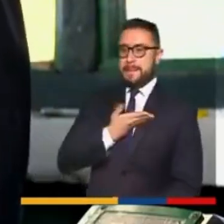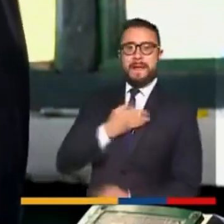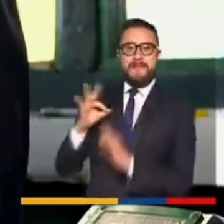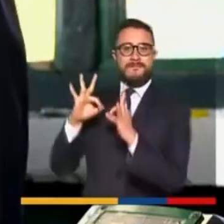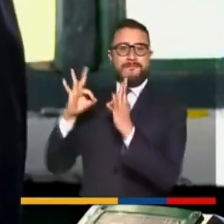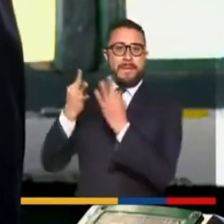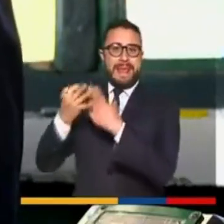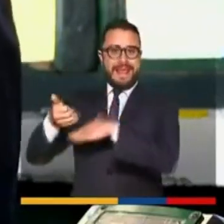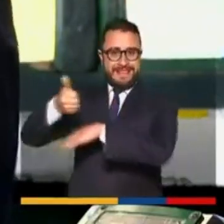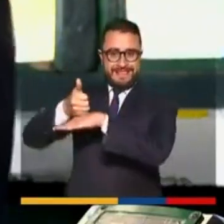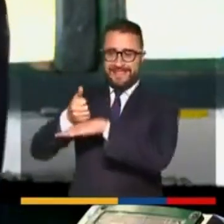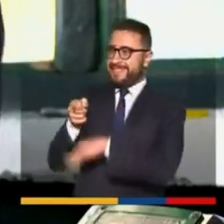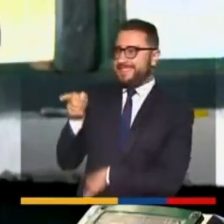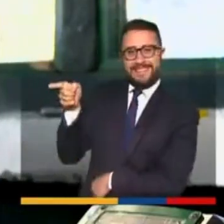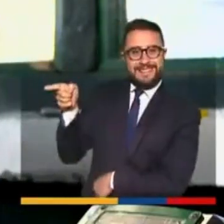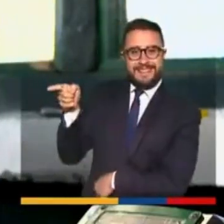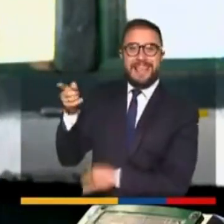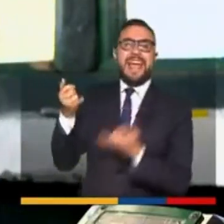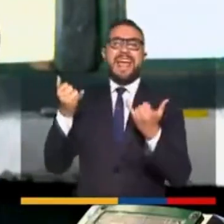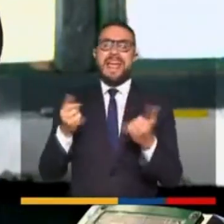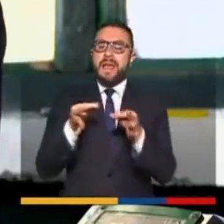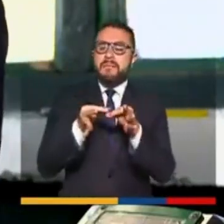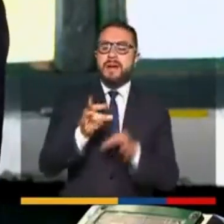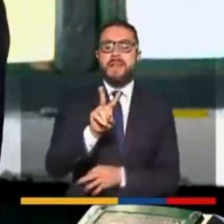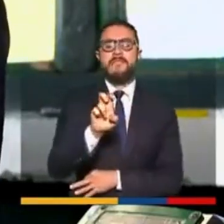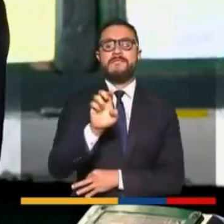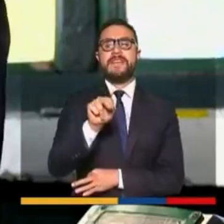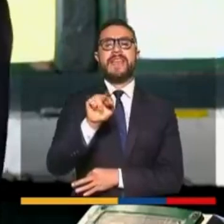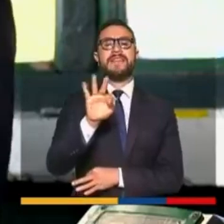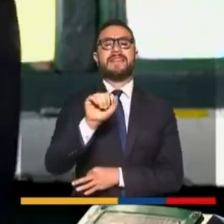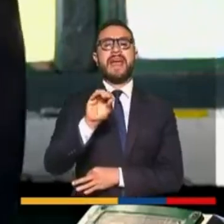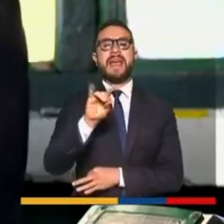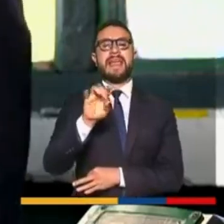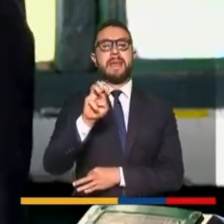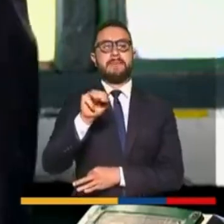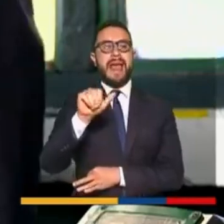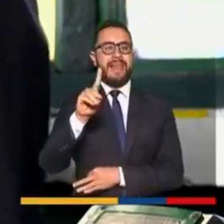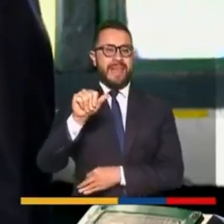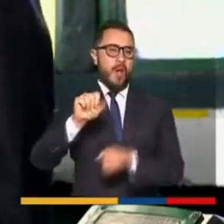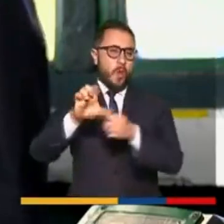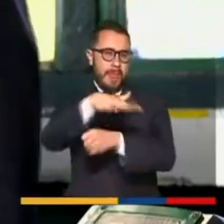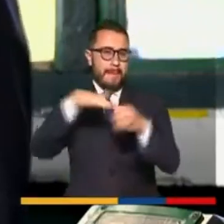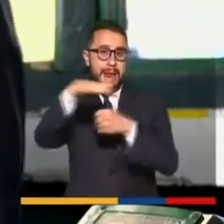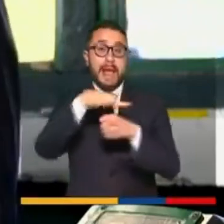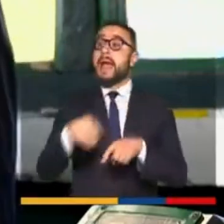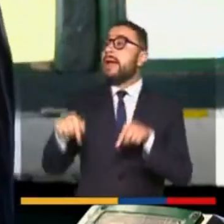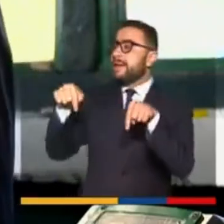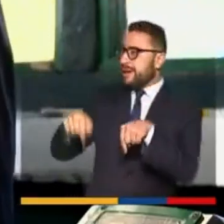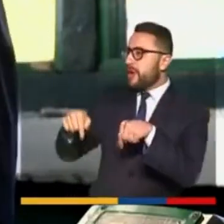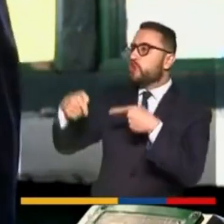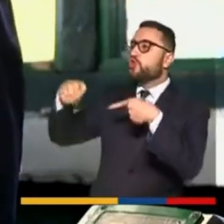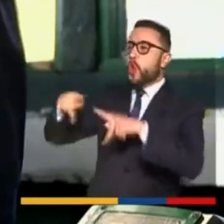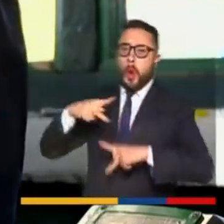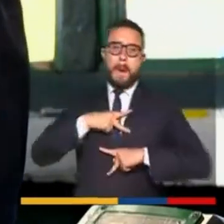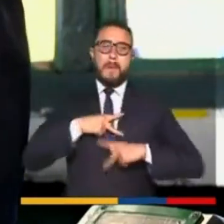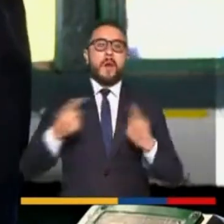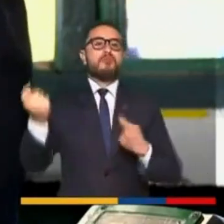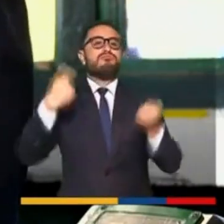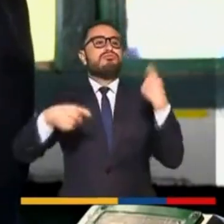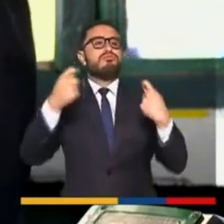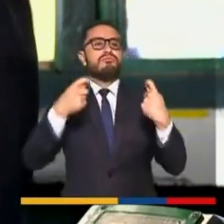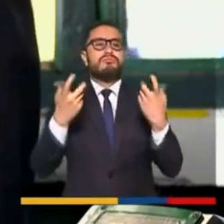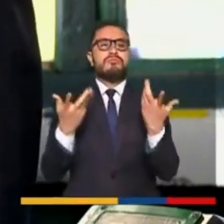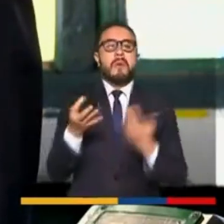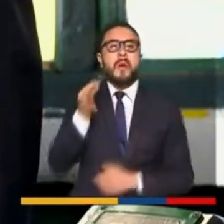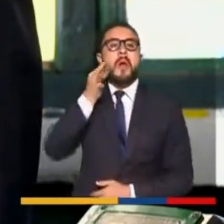de familia, de aquí de Venta Quemada. Estamos en su negocio particular, que es